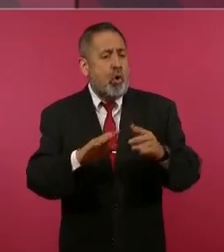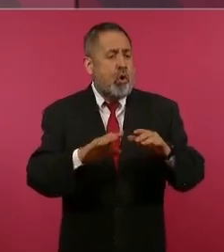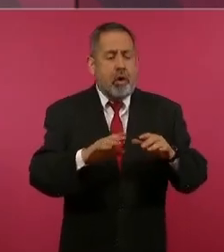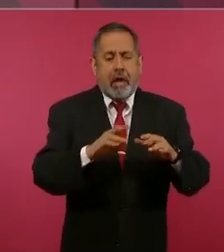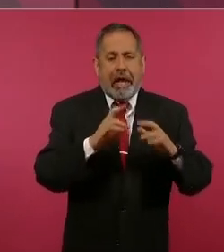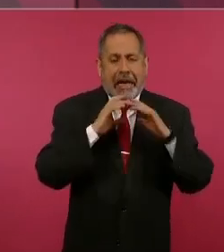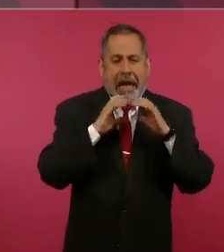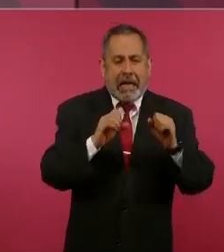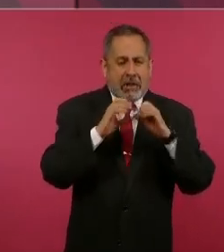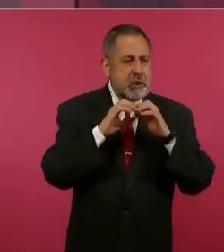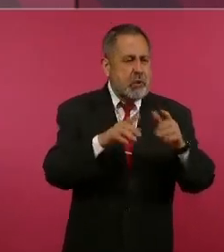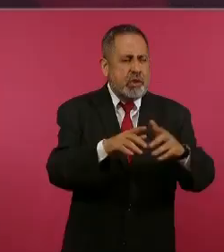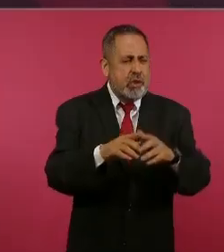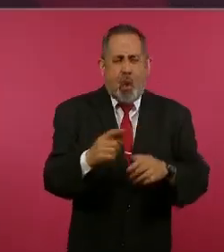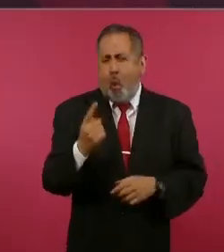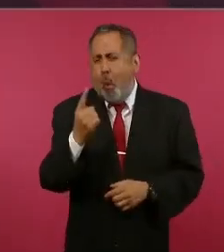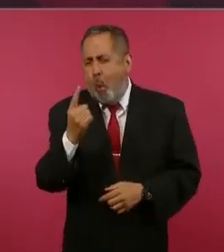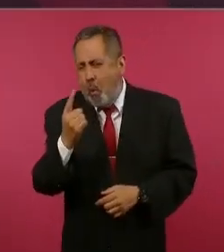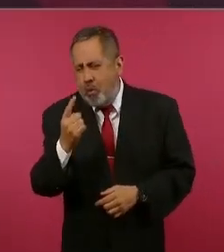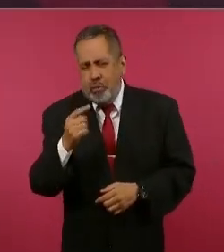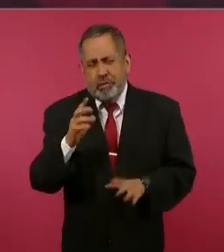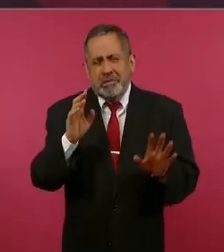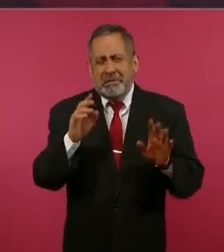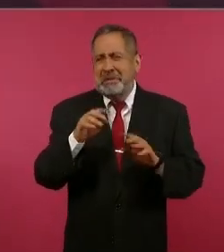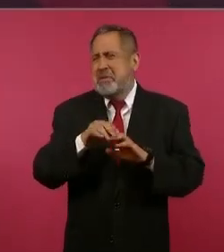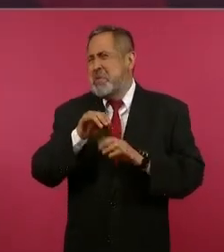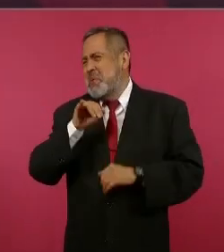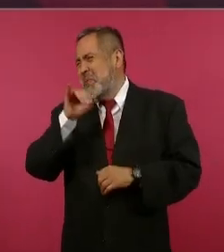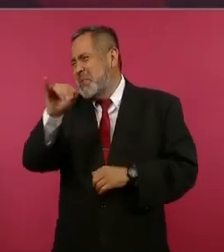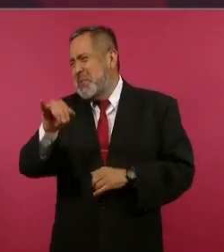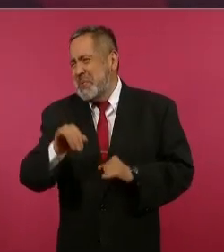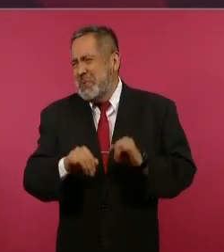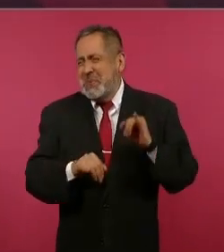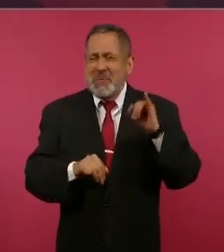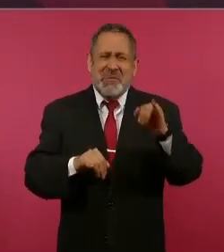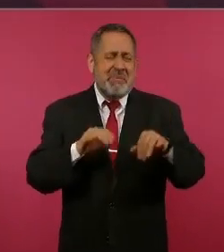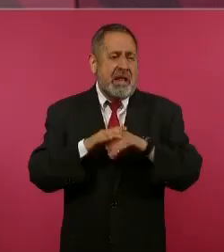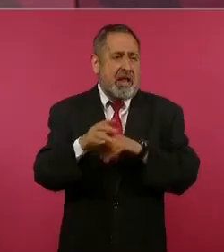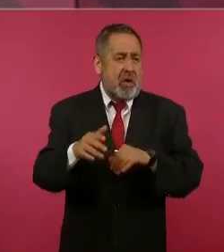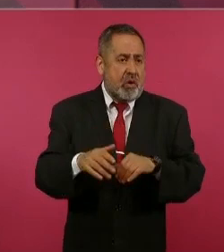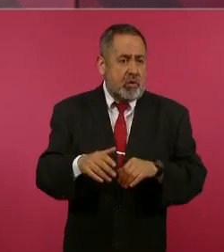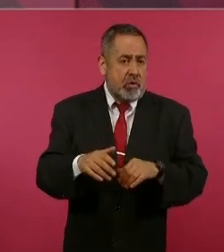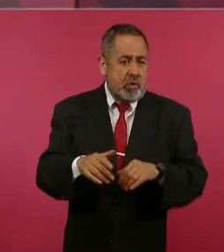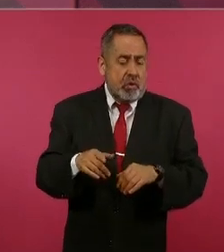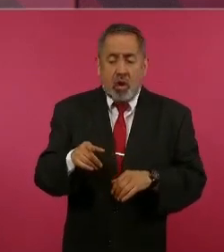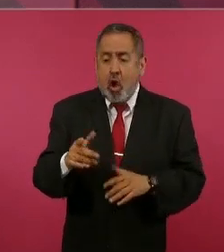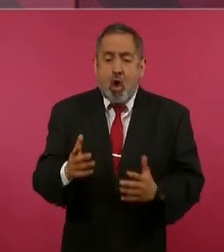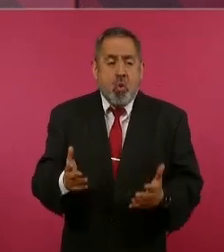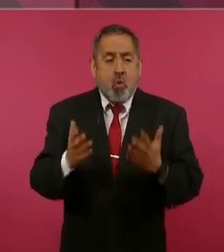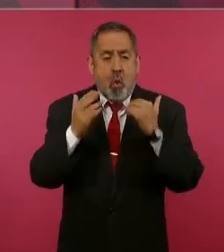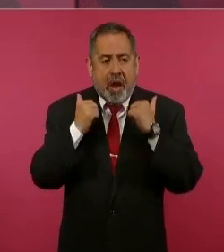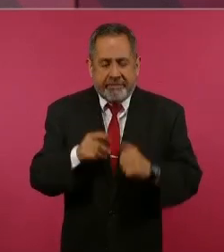ranchería, por apartada que esté, en donde no llegue